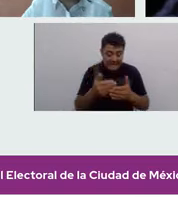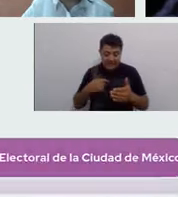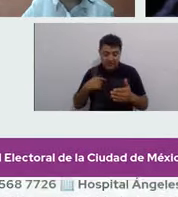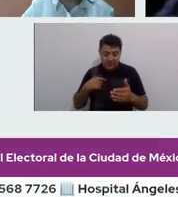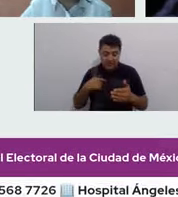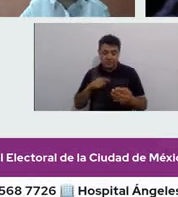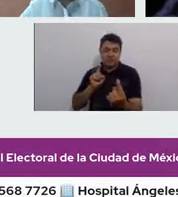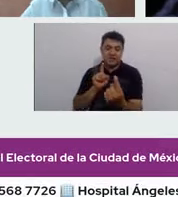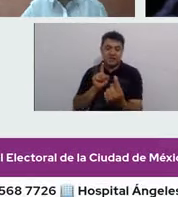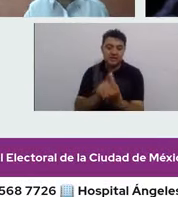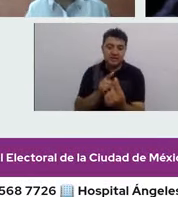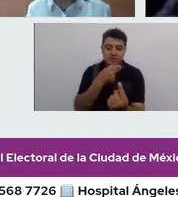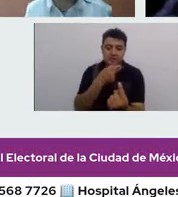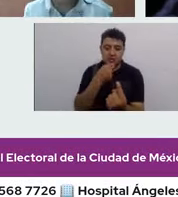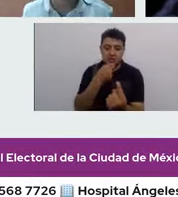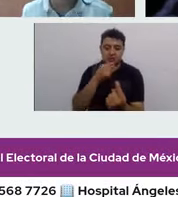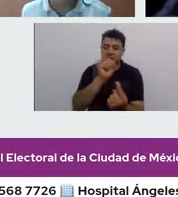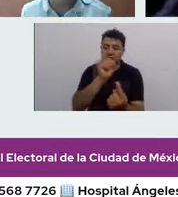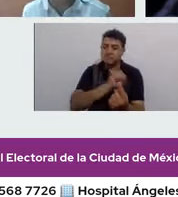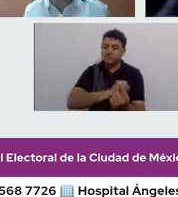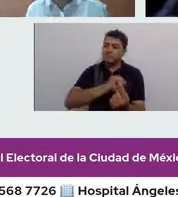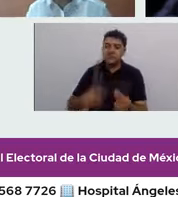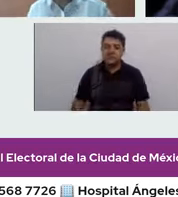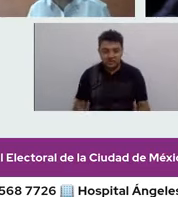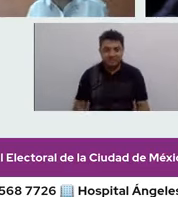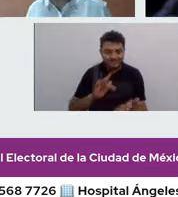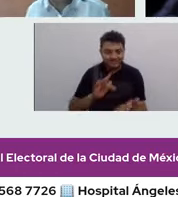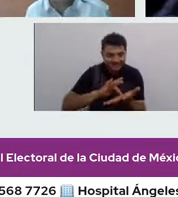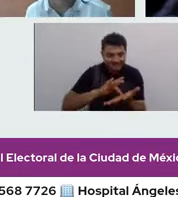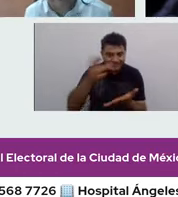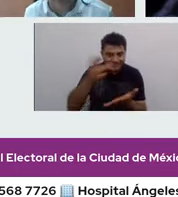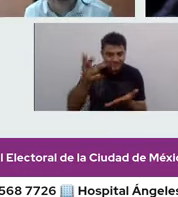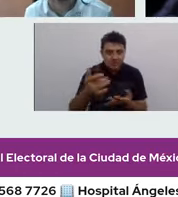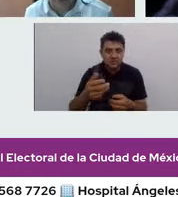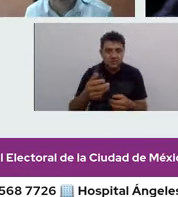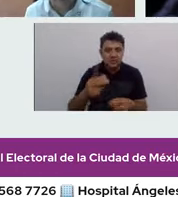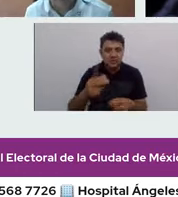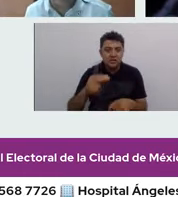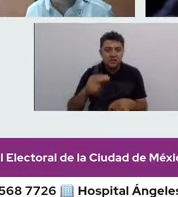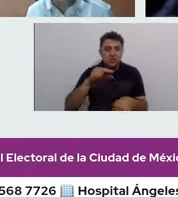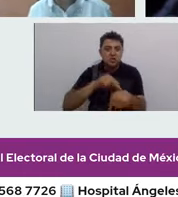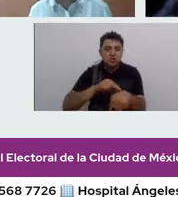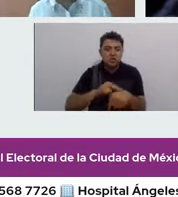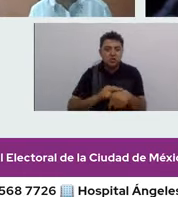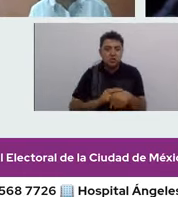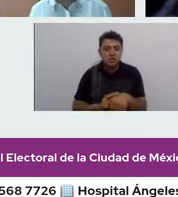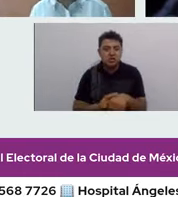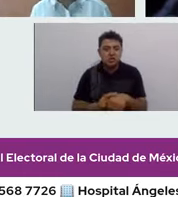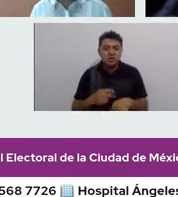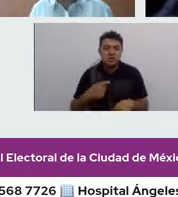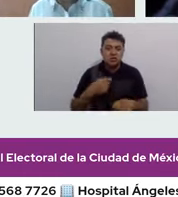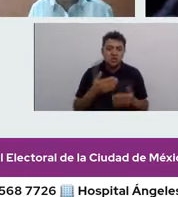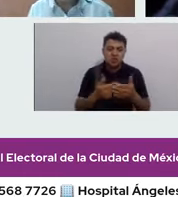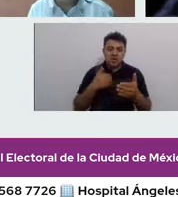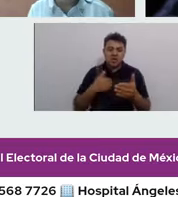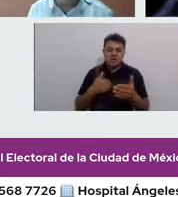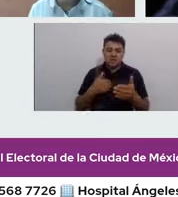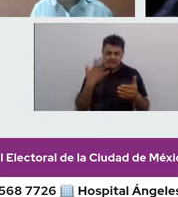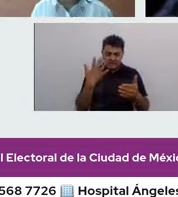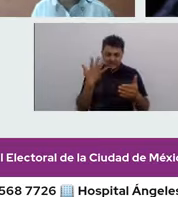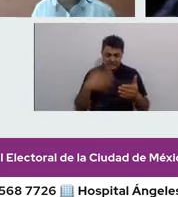Muchísimas gracias, doctor. Me dio otitis hace 10 años. Me diagnosticaron otitis.